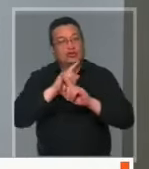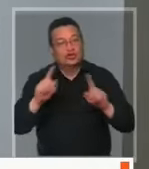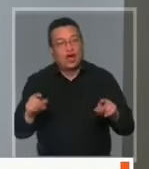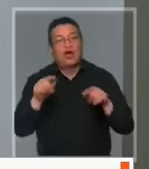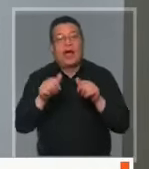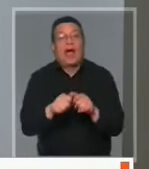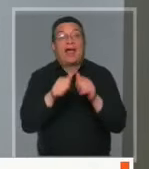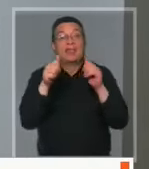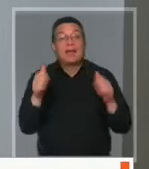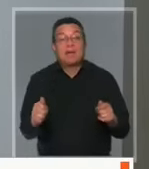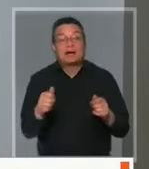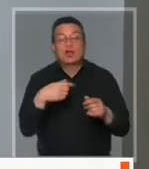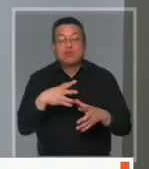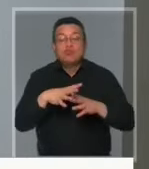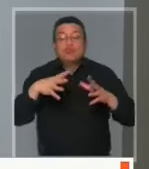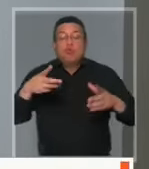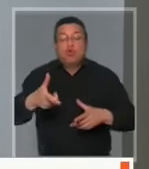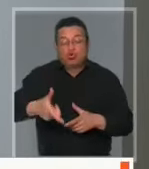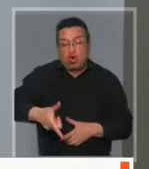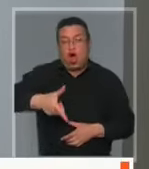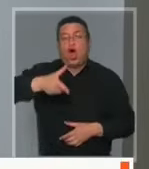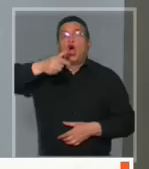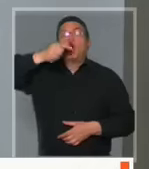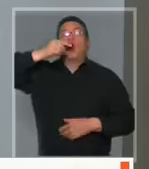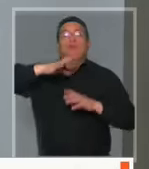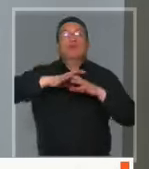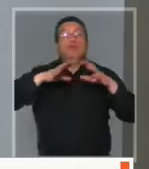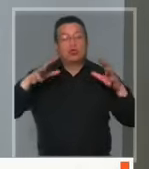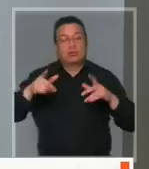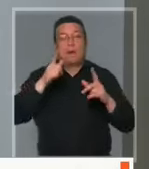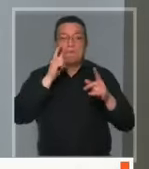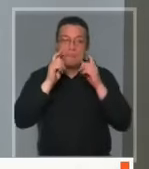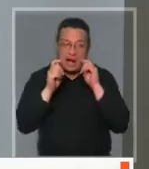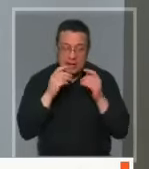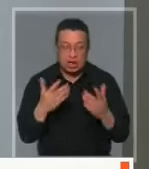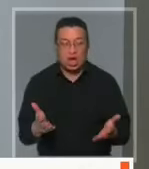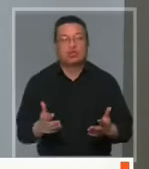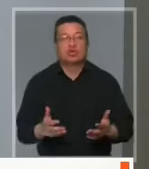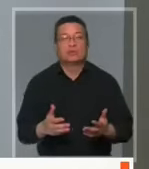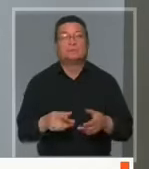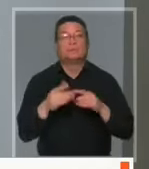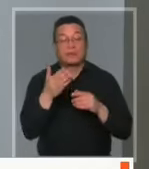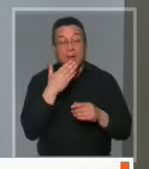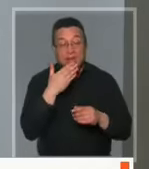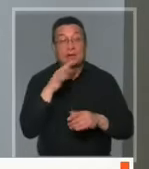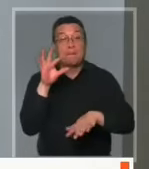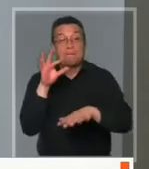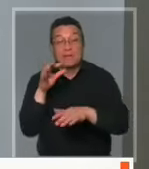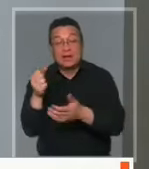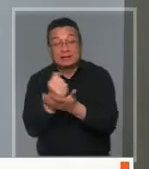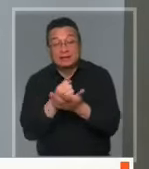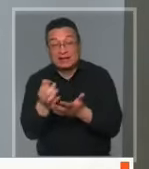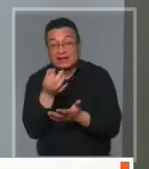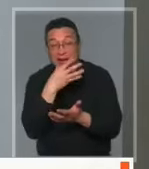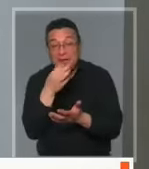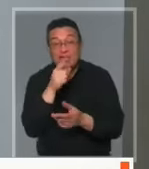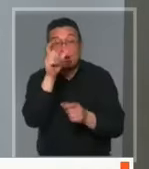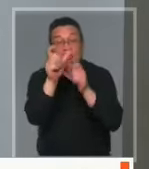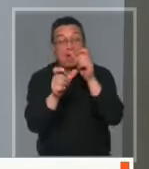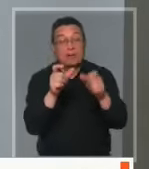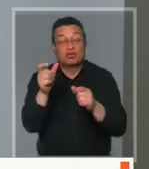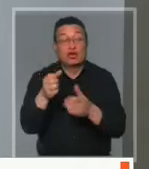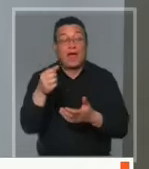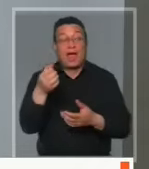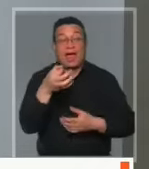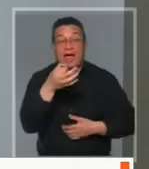las tomen sobredosis, en realidad es un riesgo. Incluso los mismos medicamentos que puede tomar una persona con